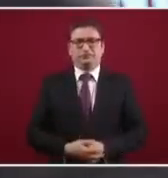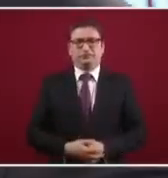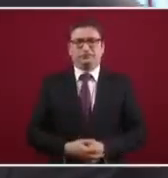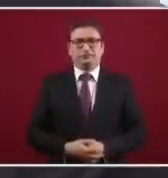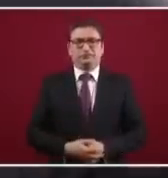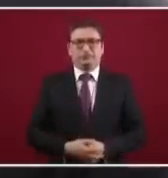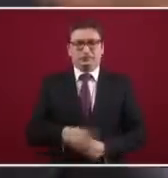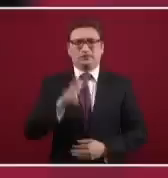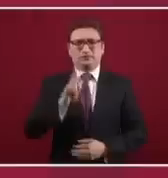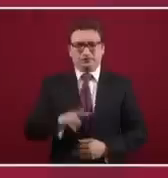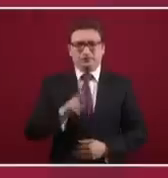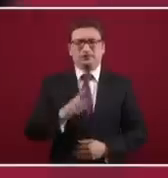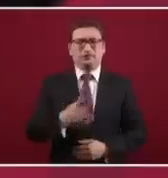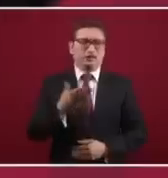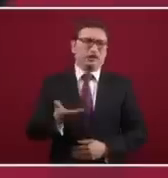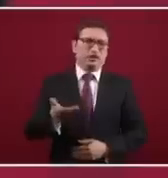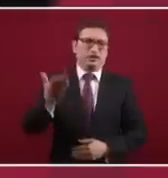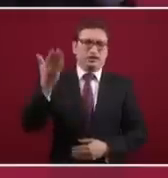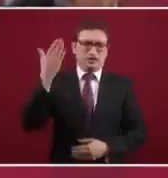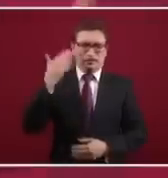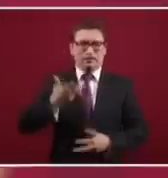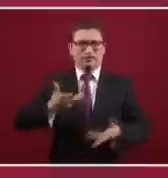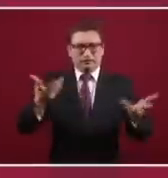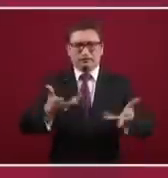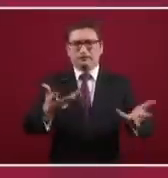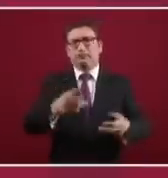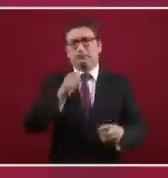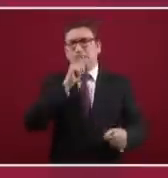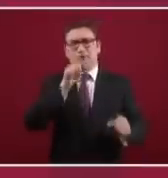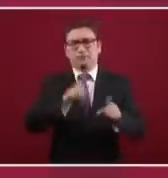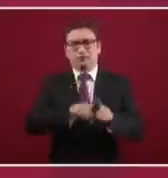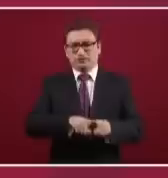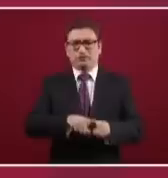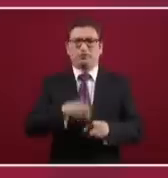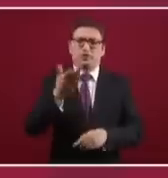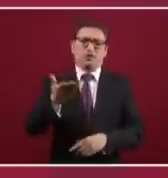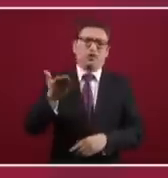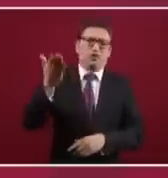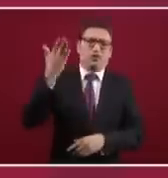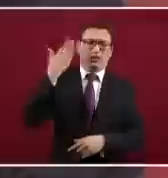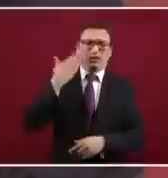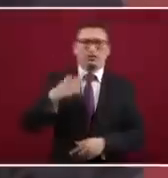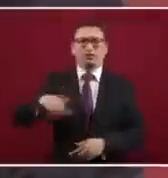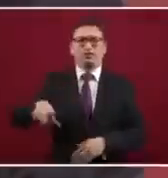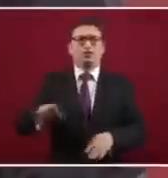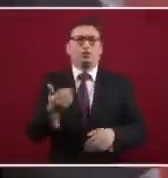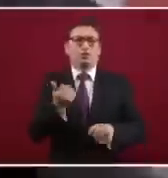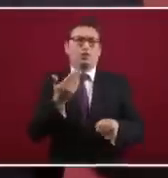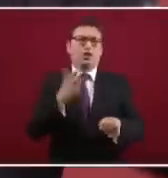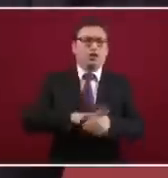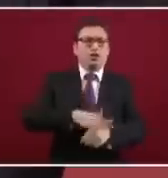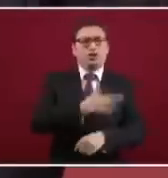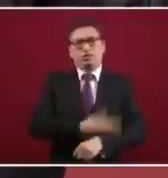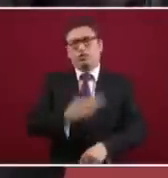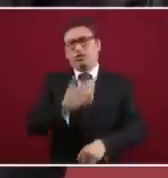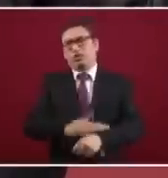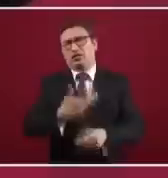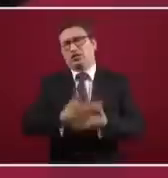Es que se creó también por lo mismo un aparato burocrático enorme,